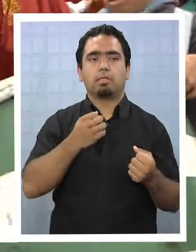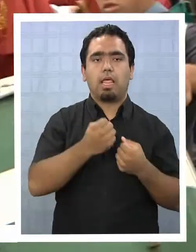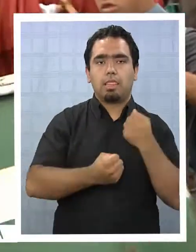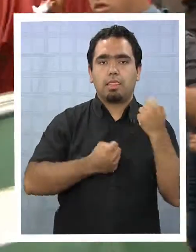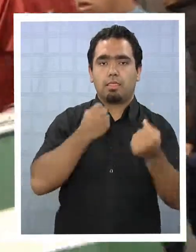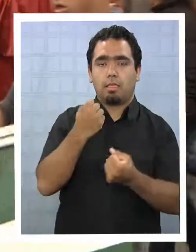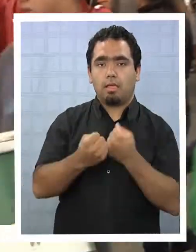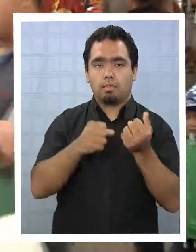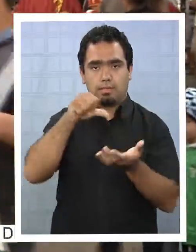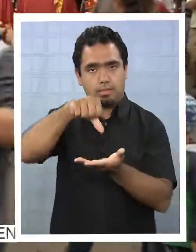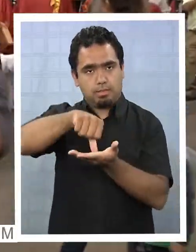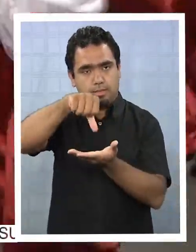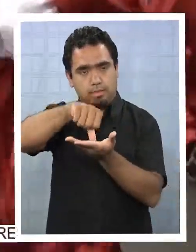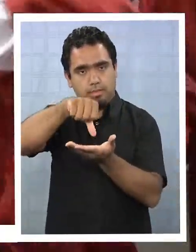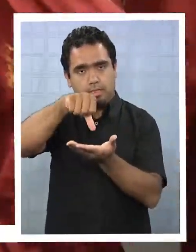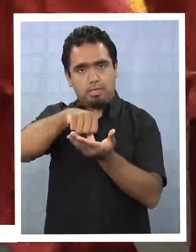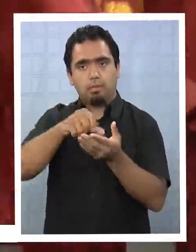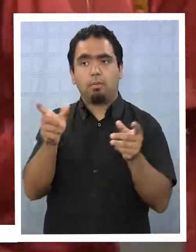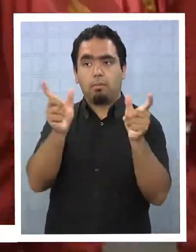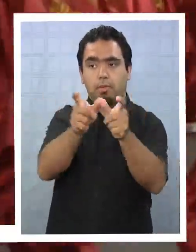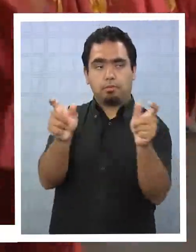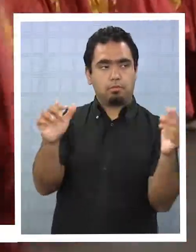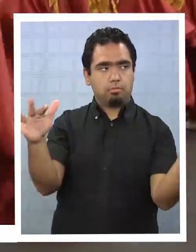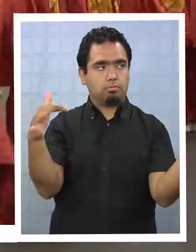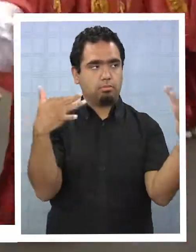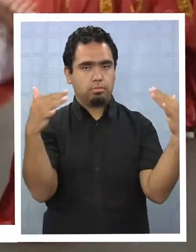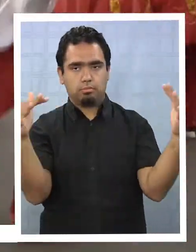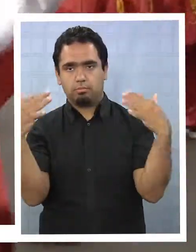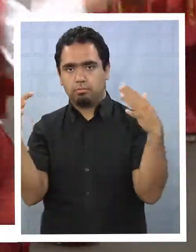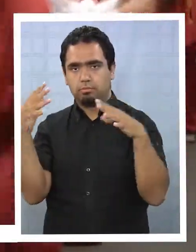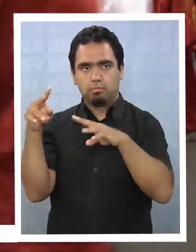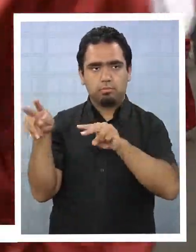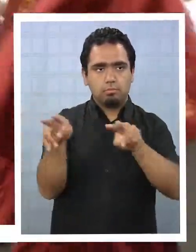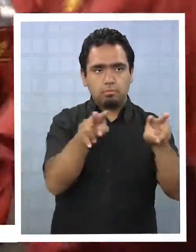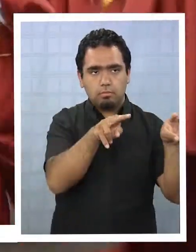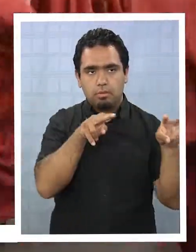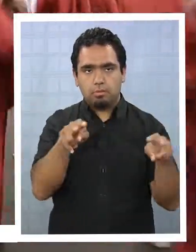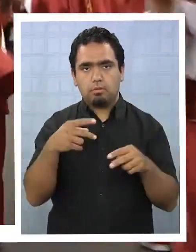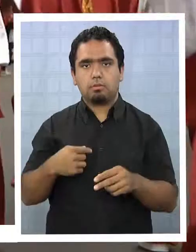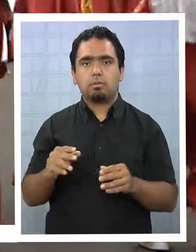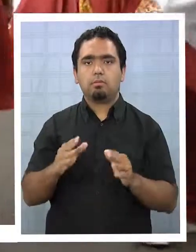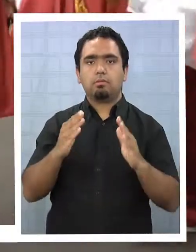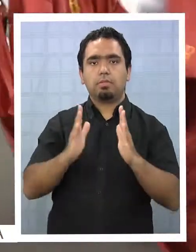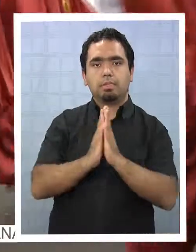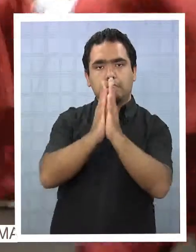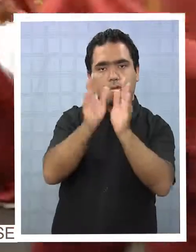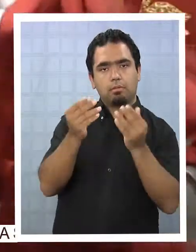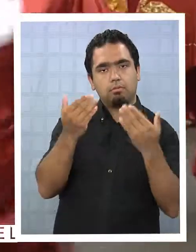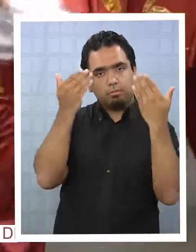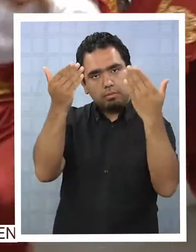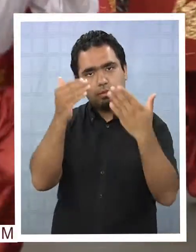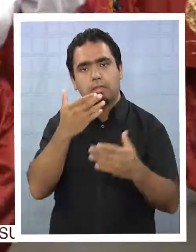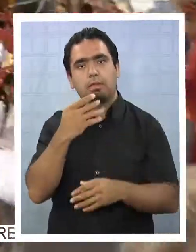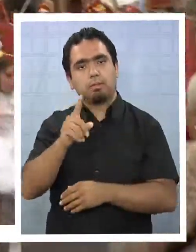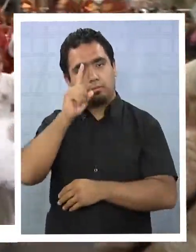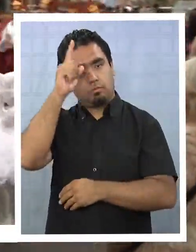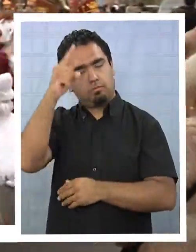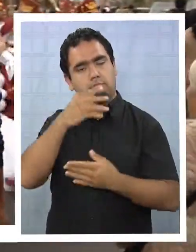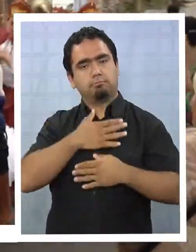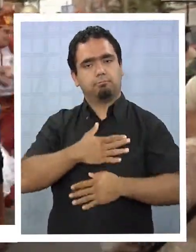centro de la caleta, acaparando la atención de quienes llegan a saludar al santo y de quienes disfrutan de las tradiciones.